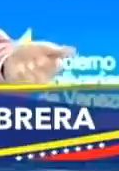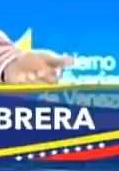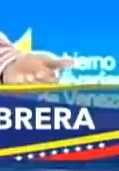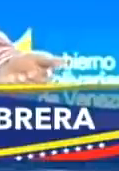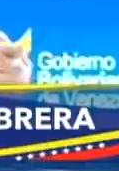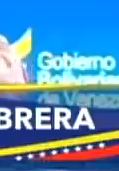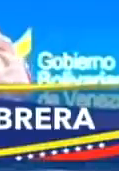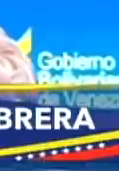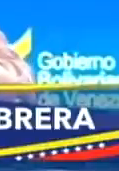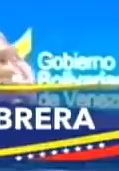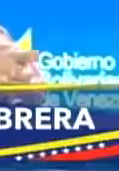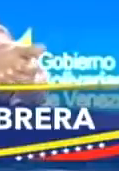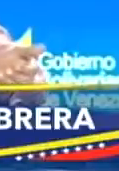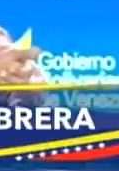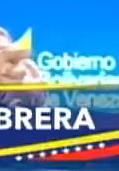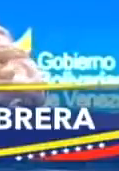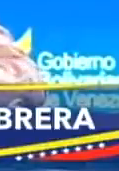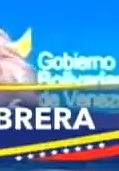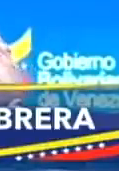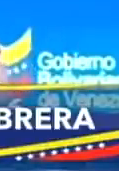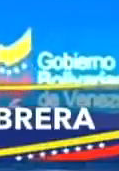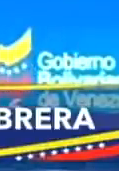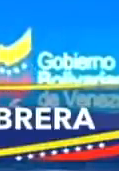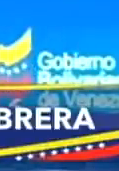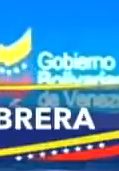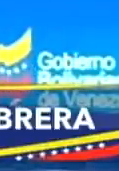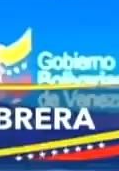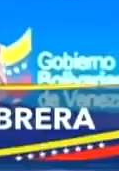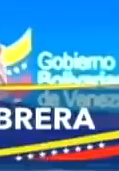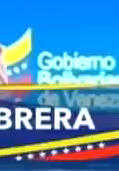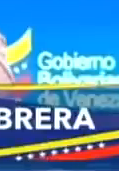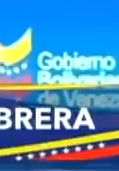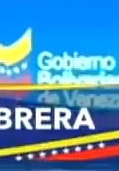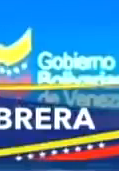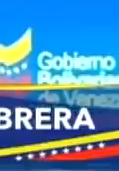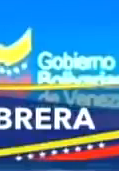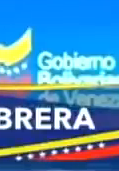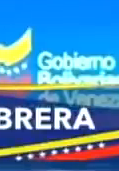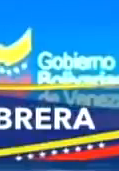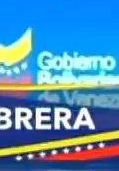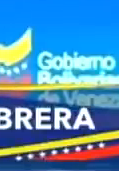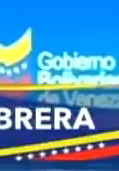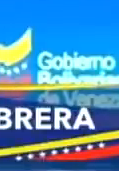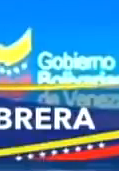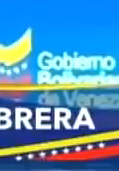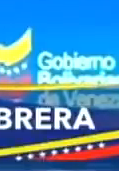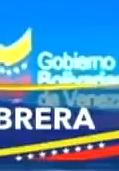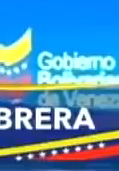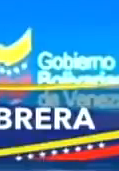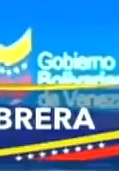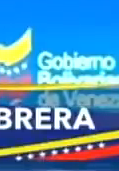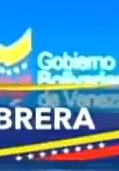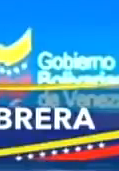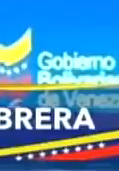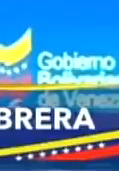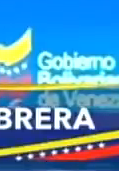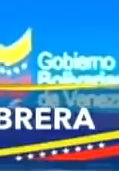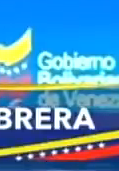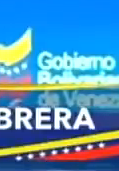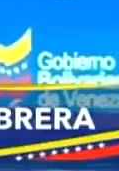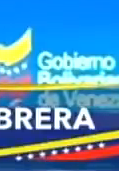de eeuu bienvenidos sean inversionistas que vengan de suramérica de áfrica